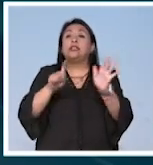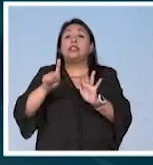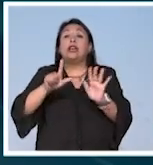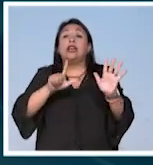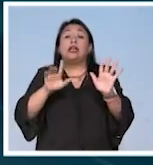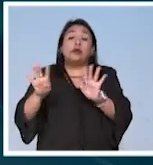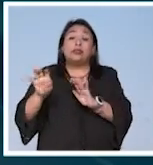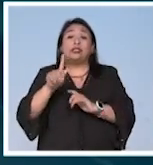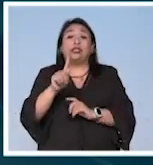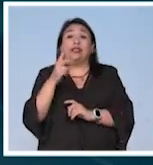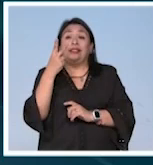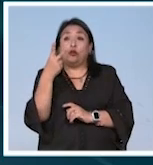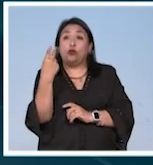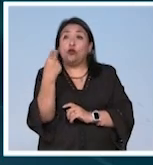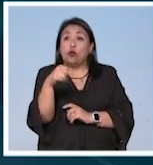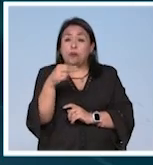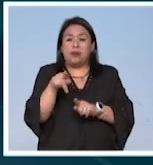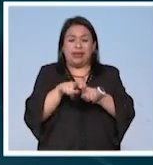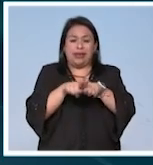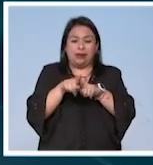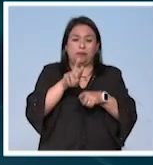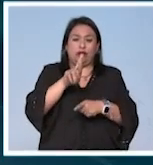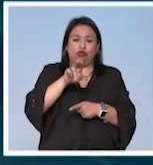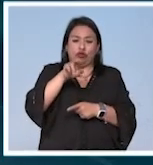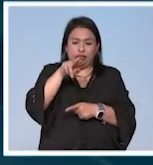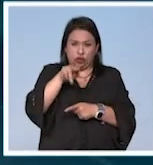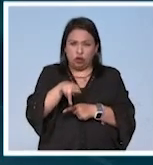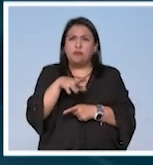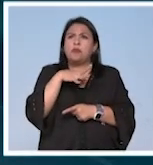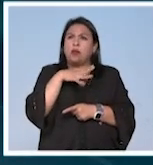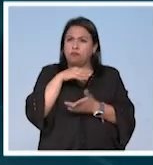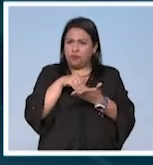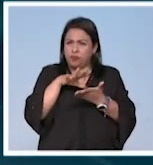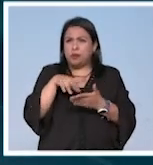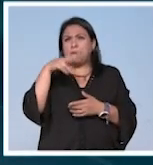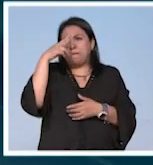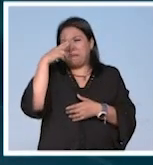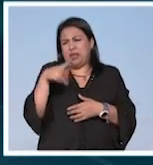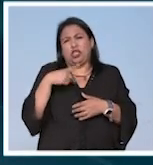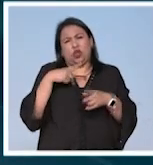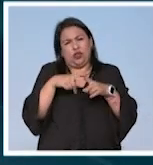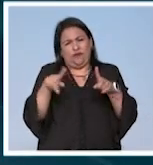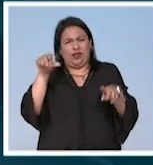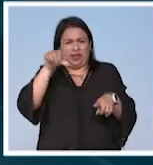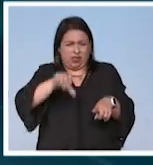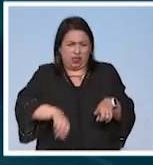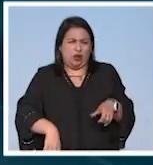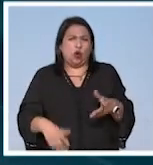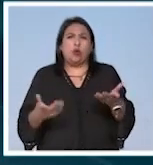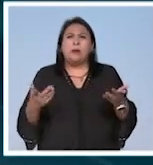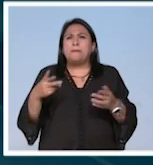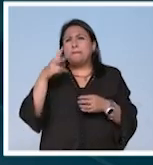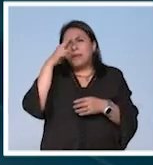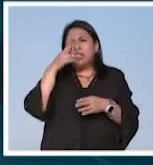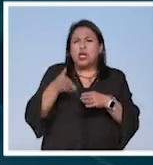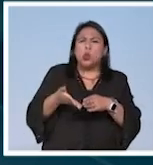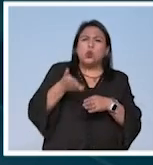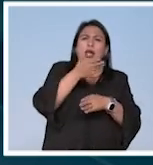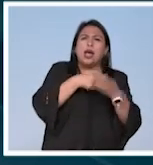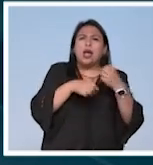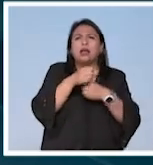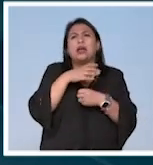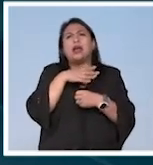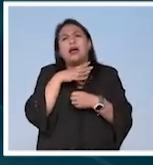1972 el nombre de los hermanos Rincón está establecido es un México muy diferente al de hoy es un México en el que hay